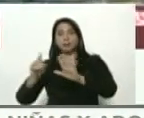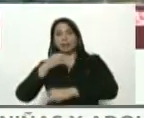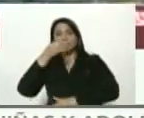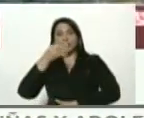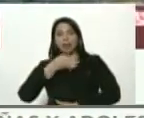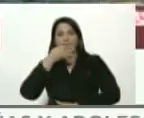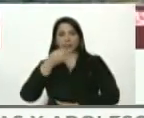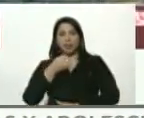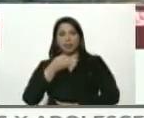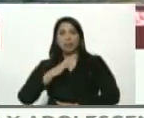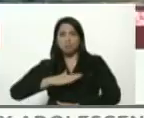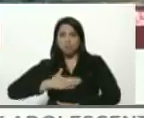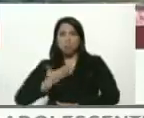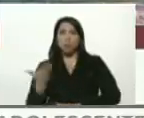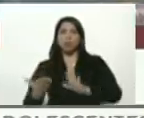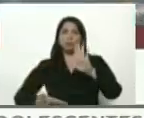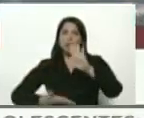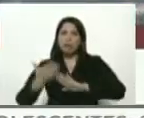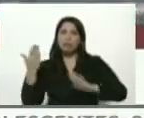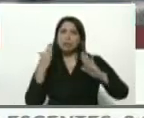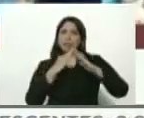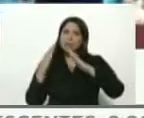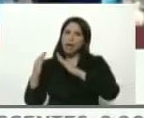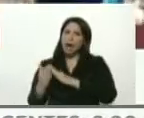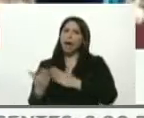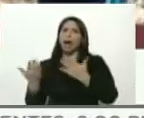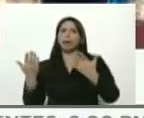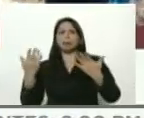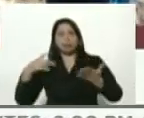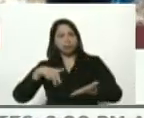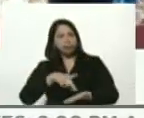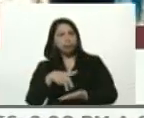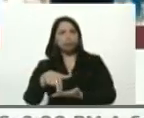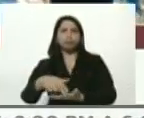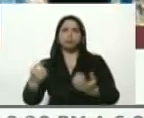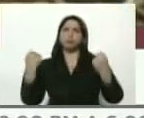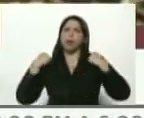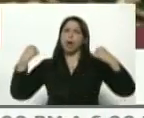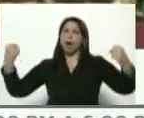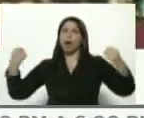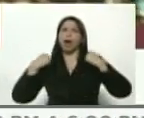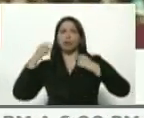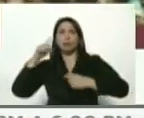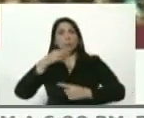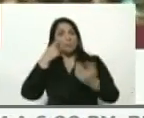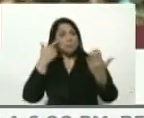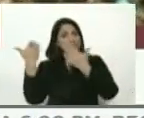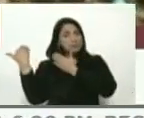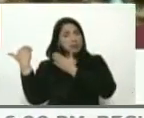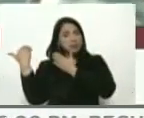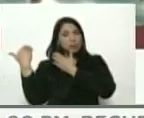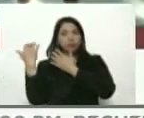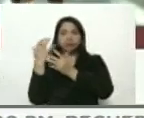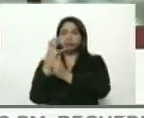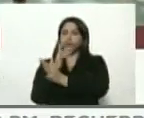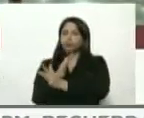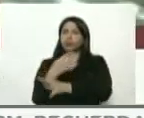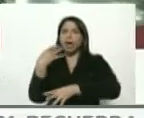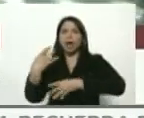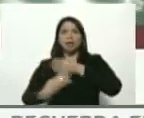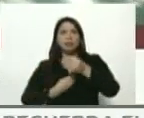tarde pudieron salir de sus hogares, bueno, a estirar las piernas, los brazos, allí los vemos jugando,